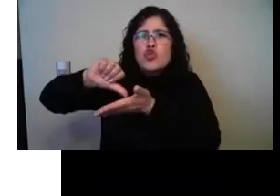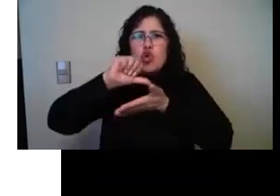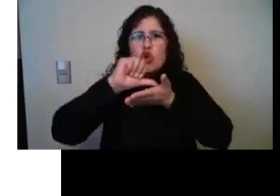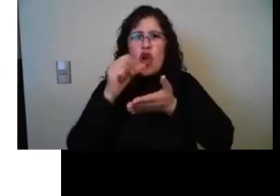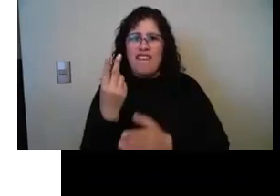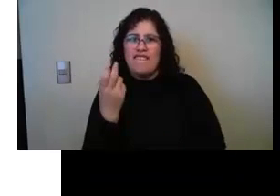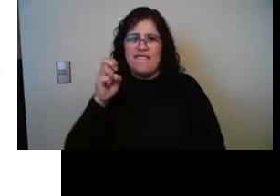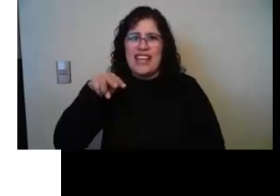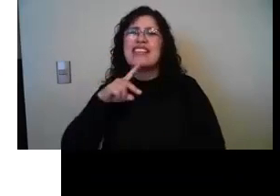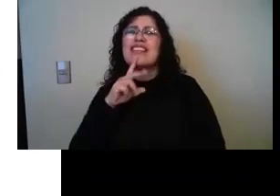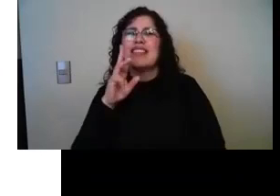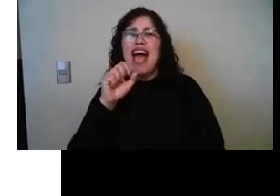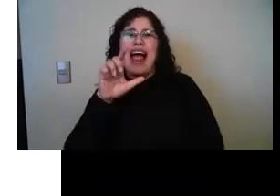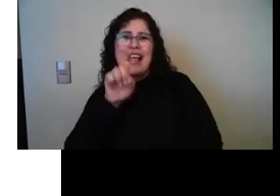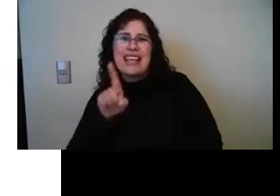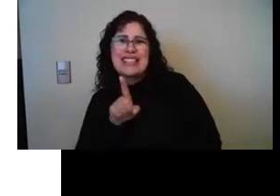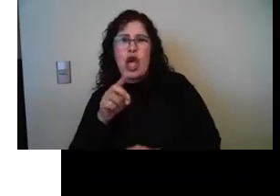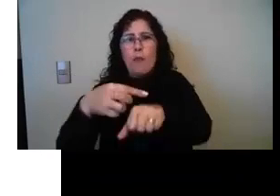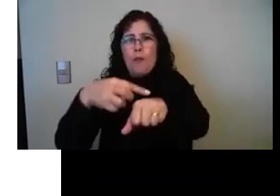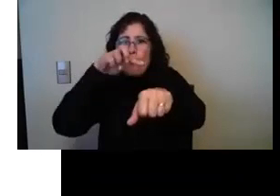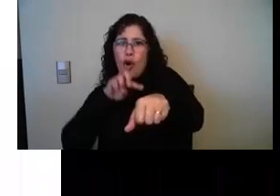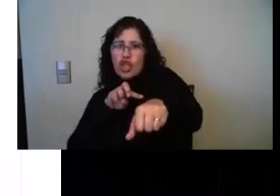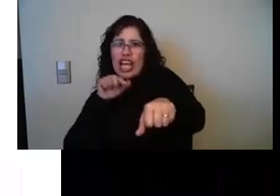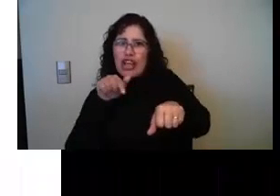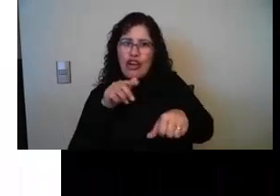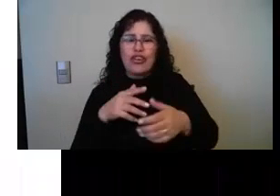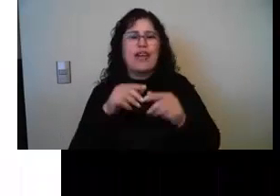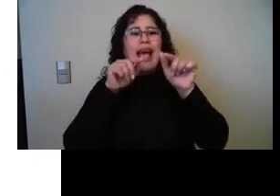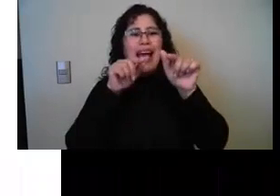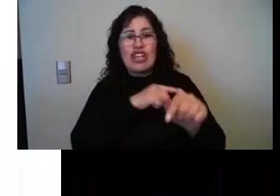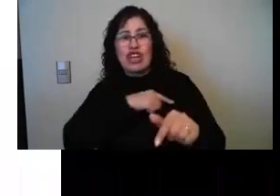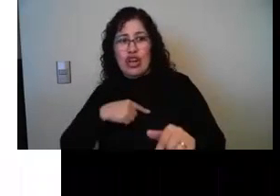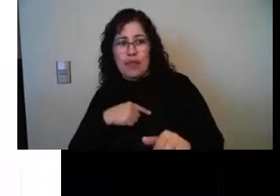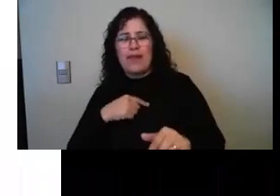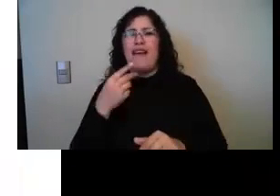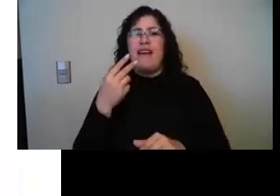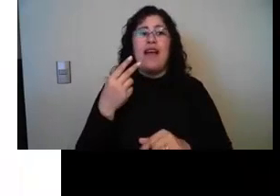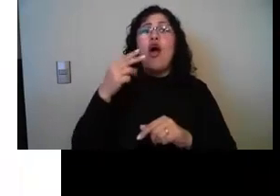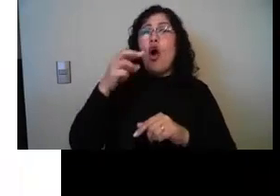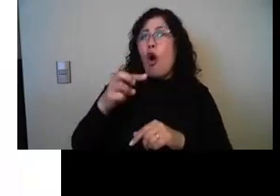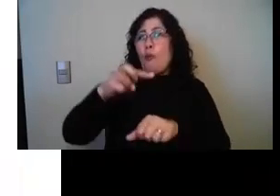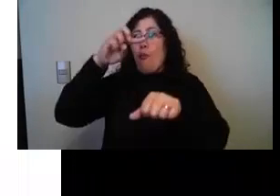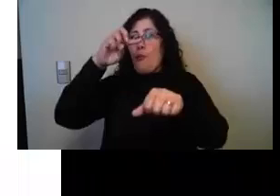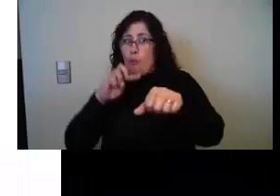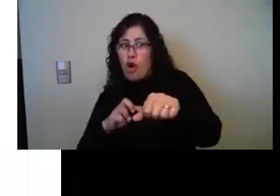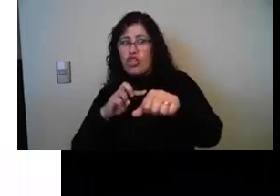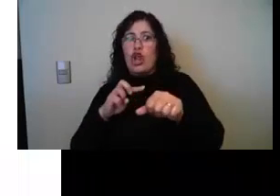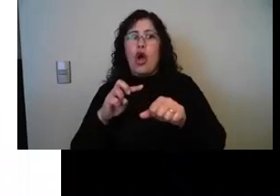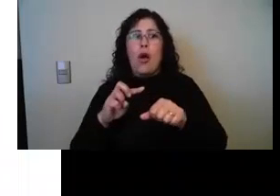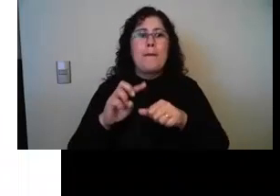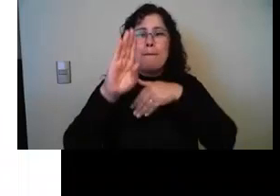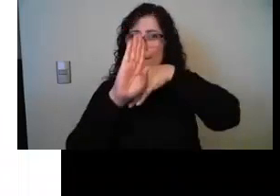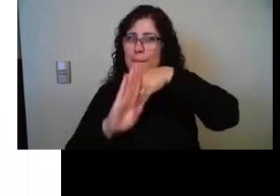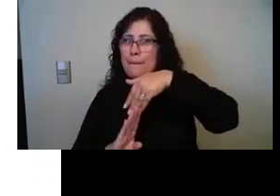En este caso sería el ventral posteromedial. Y aquí, según esta imagen, hay